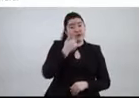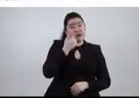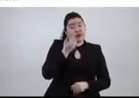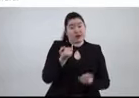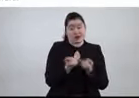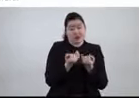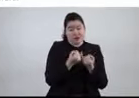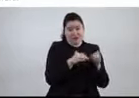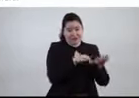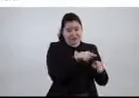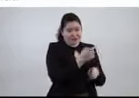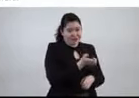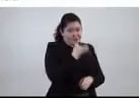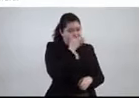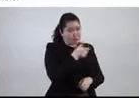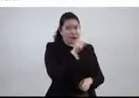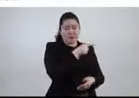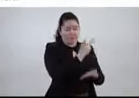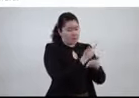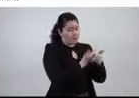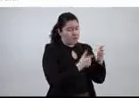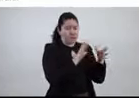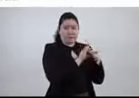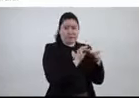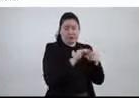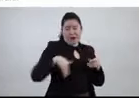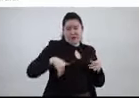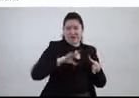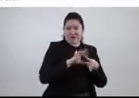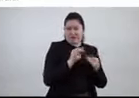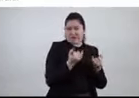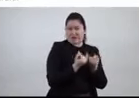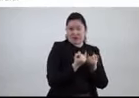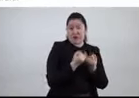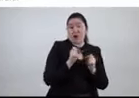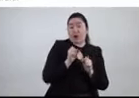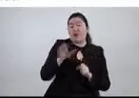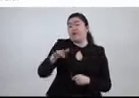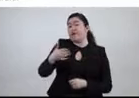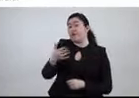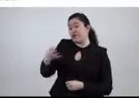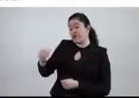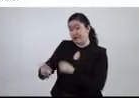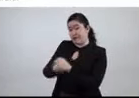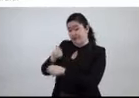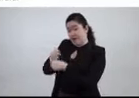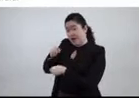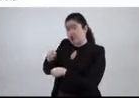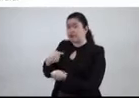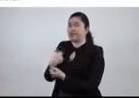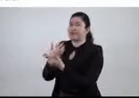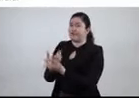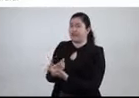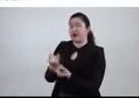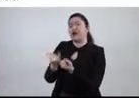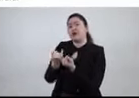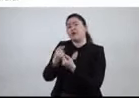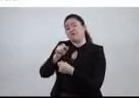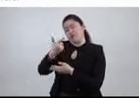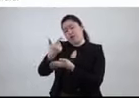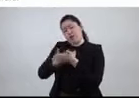personal educativo, hagan el proceso que les he comentado, y en caso de vacunarse como persona de 50 a 59 años de edad, pues regístrense